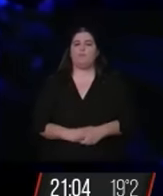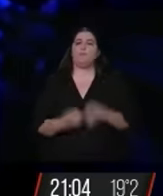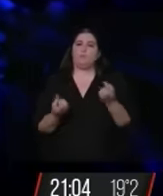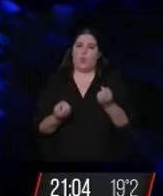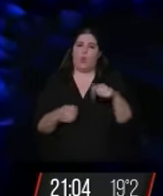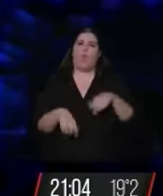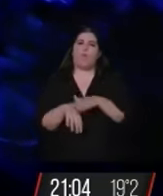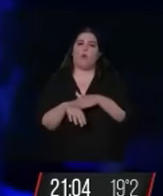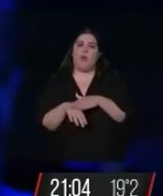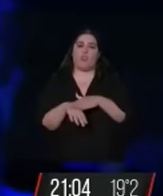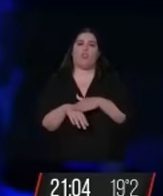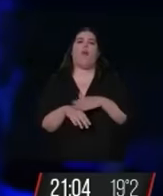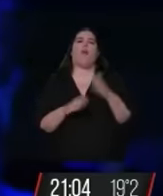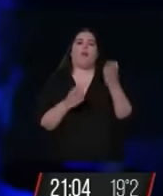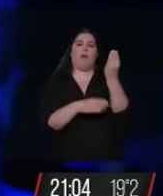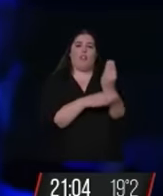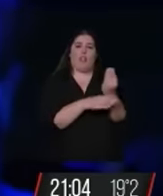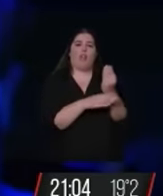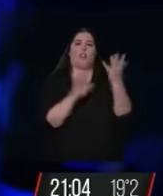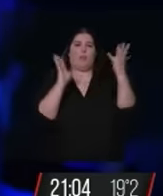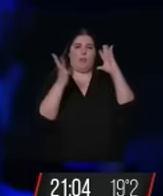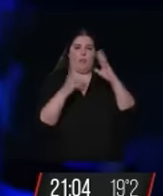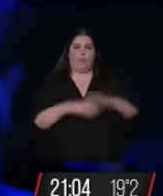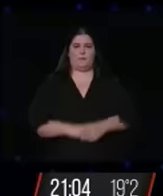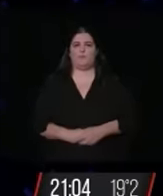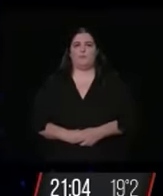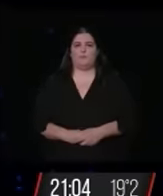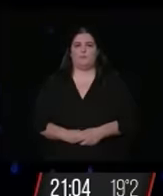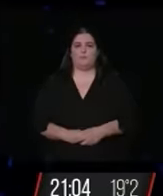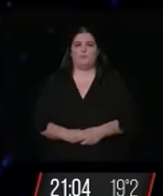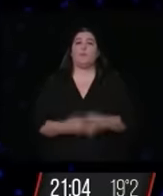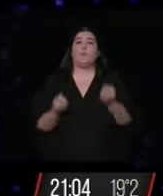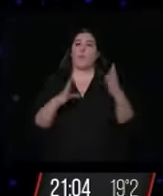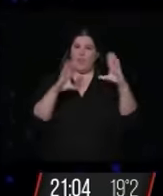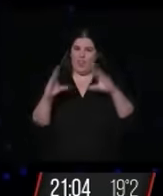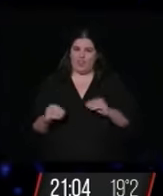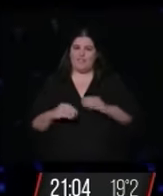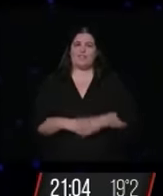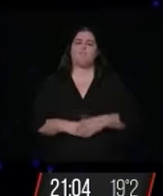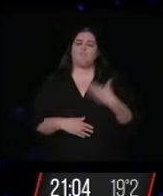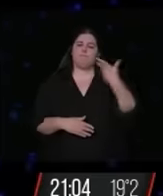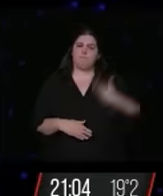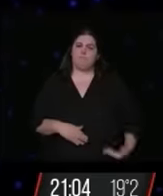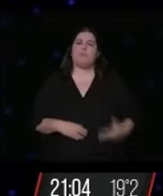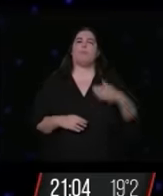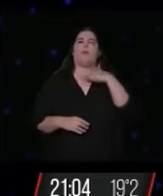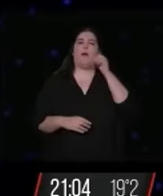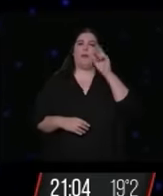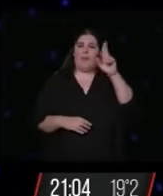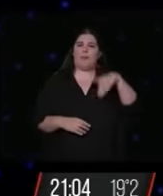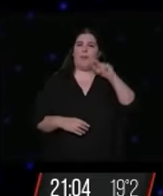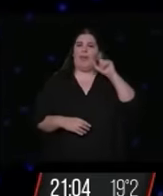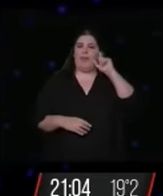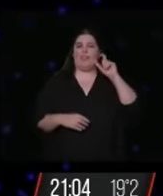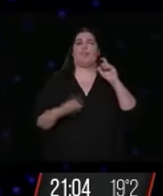Muy bien, ahora es el turno del candidato Javier Milei. Buenas noches, soy Javier Milei, soy